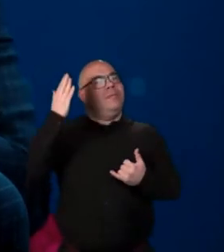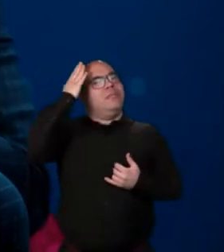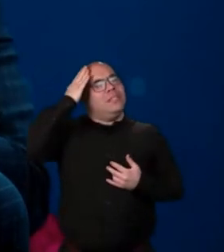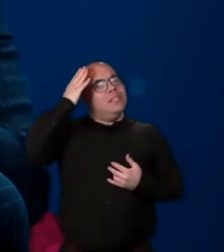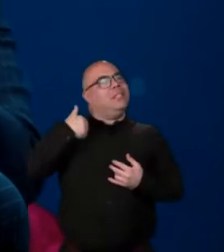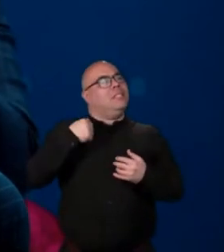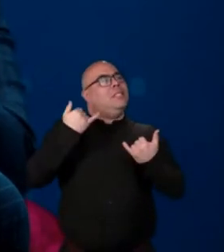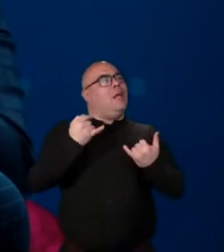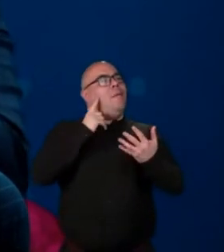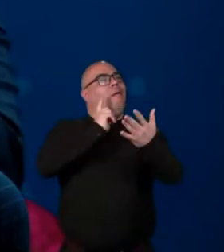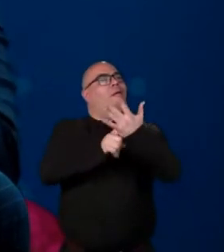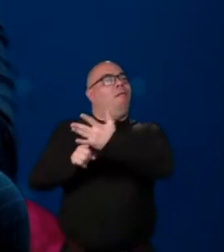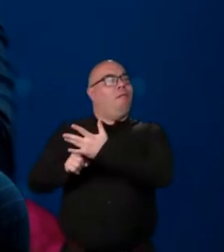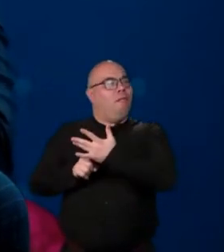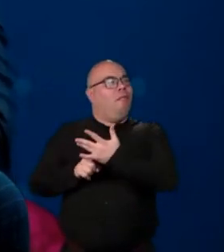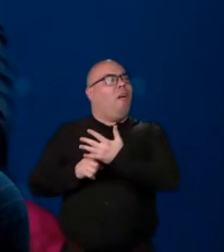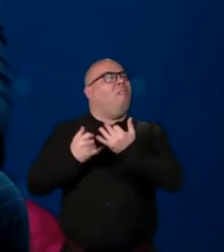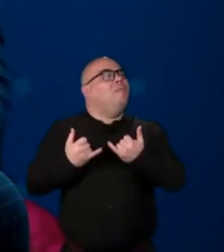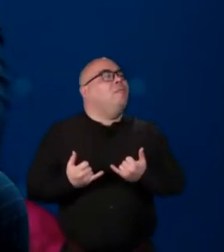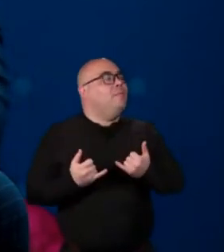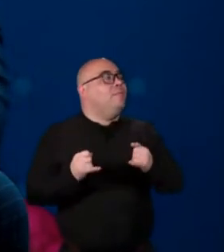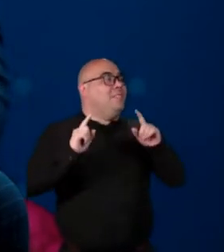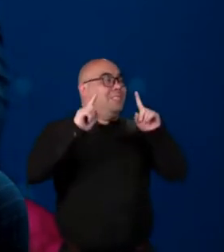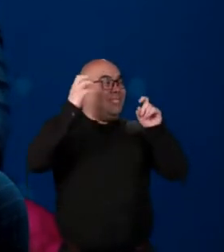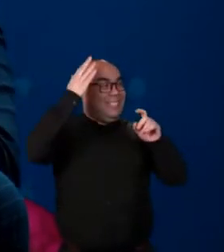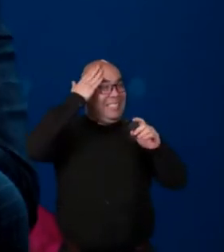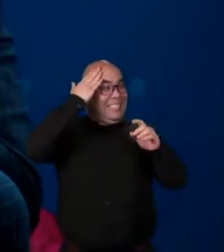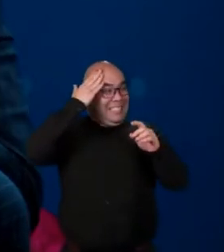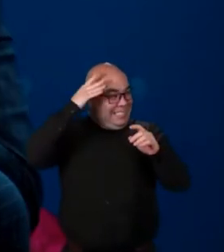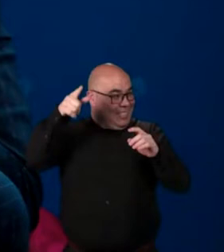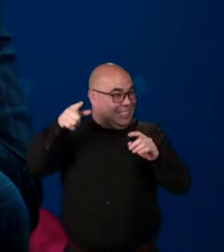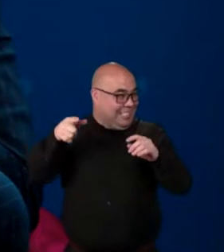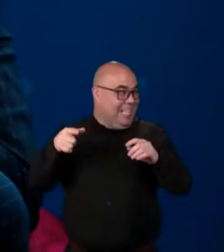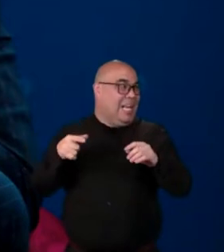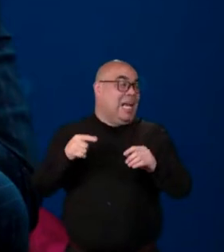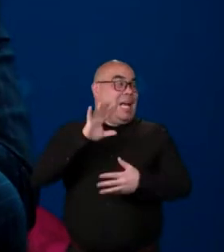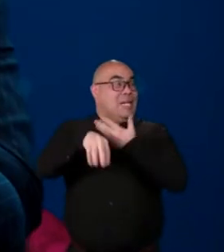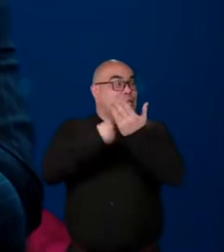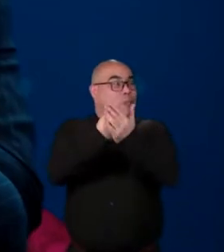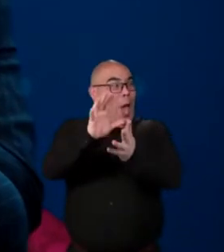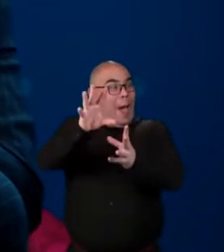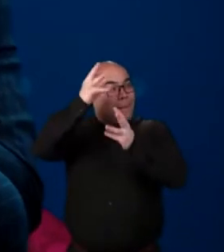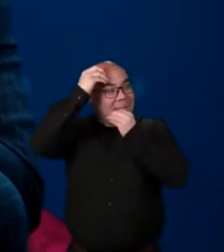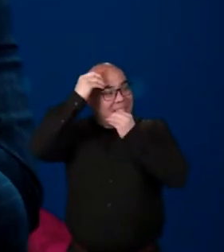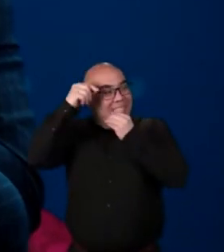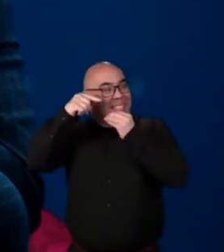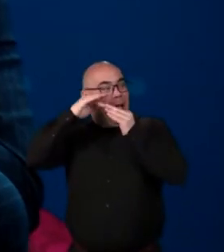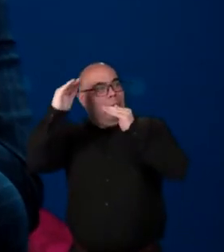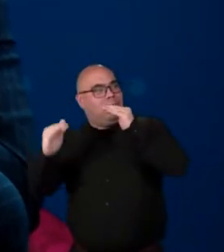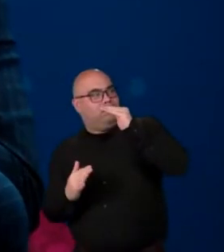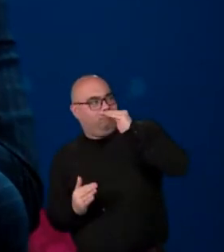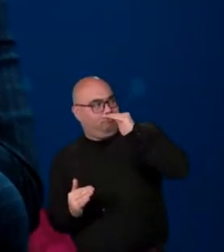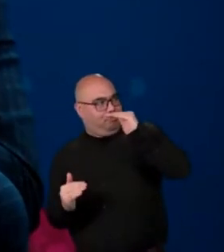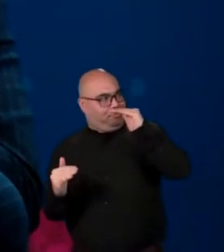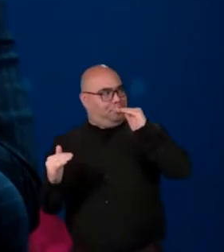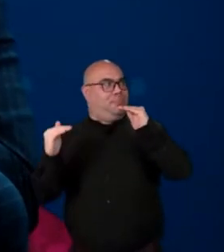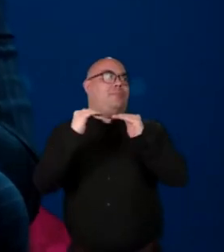importantes cierre de la brecha en los resultados de aprendizaje por ejemplo también